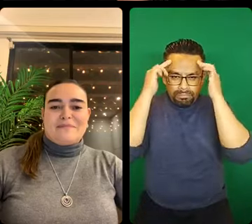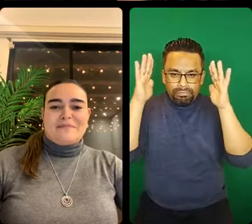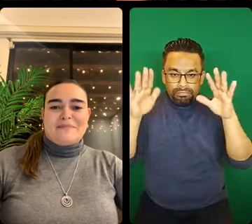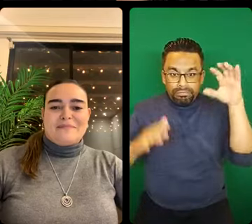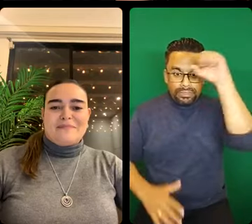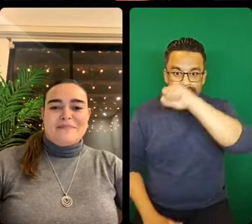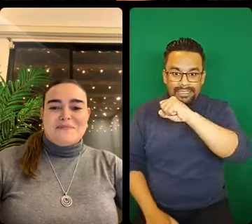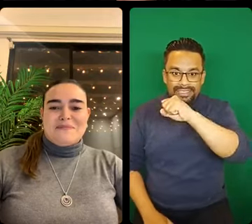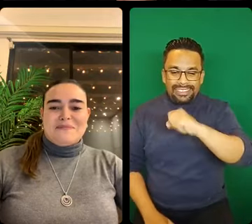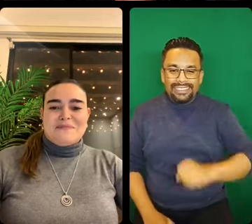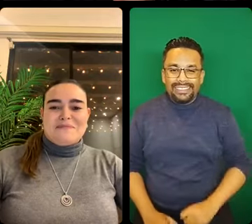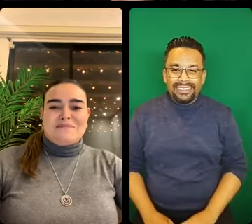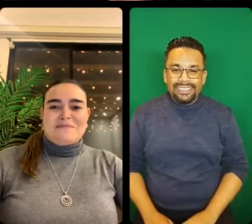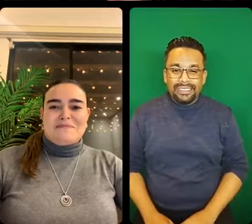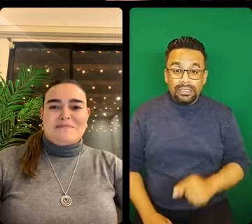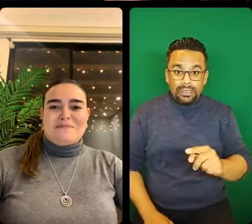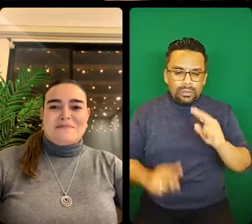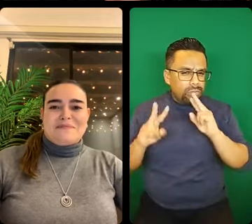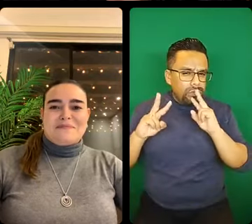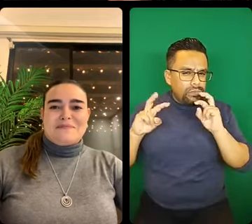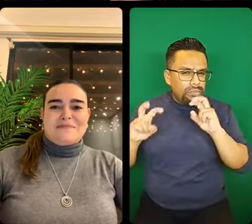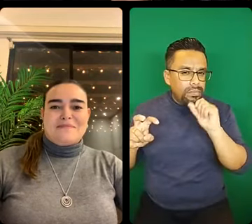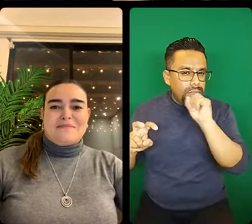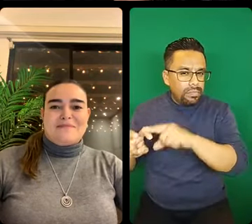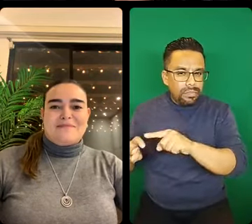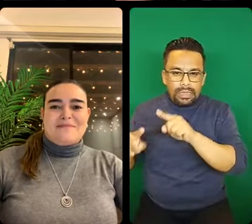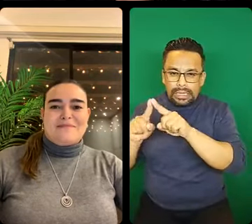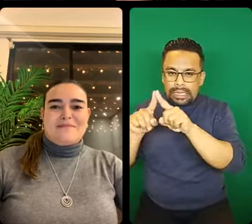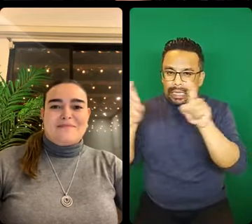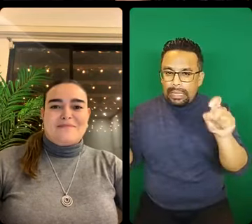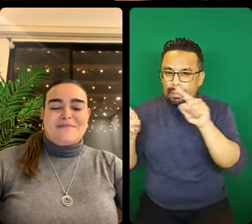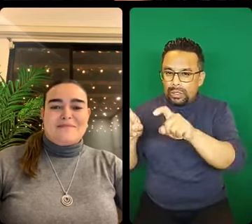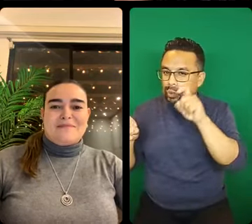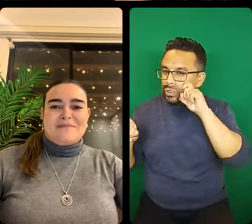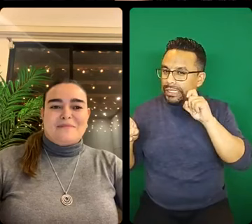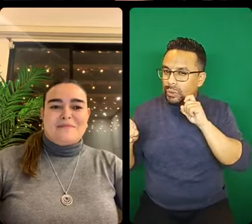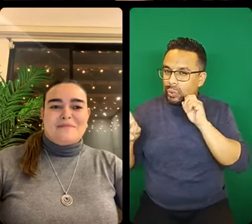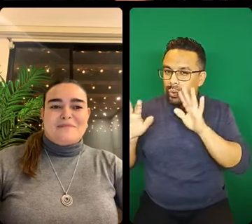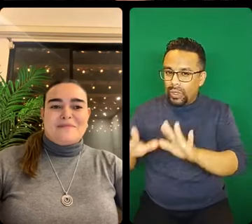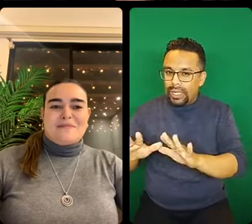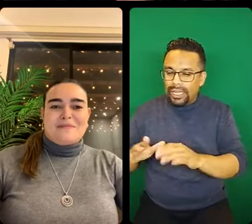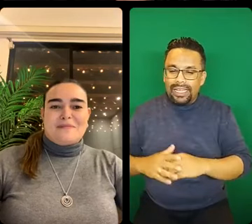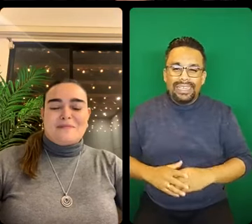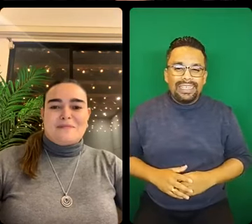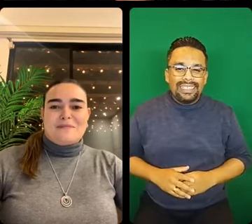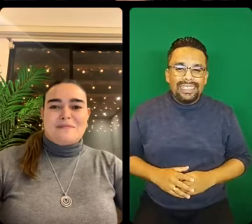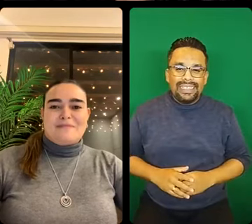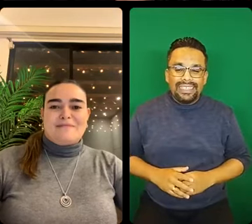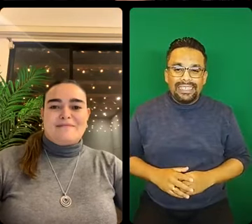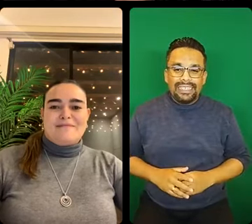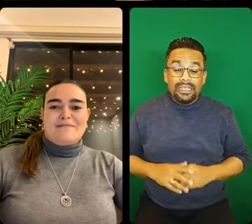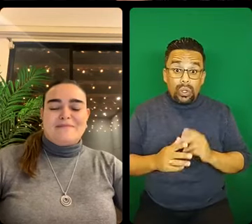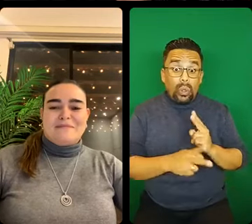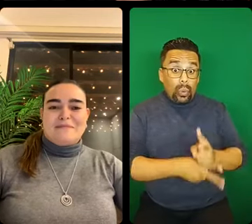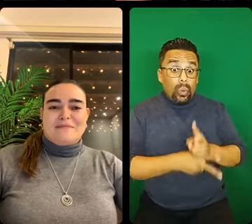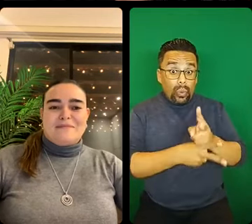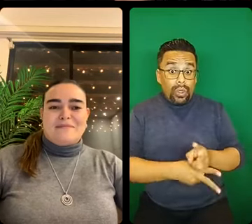Castro, Consulta Sexual, Carol Vanessa Roballo, Cuidar, Andrea Isabel